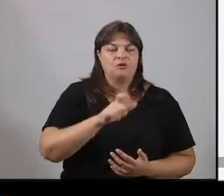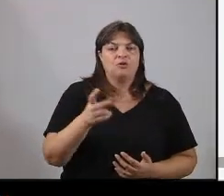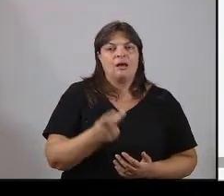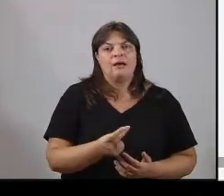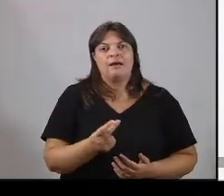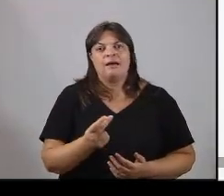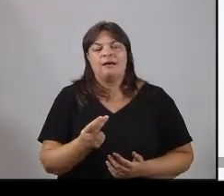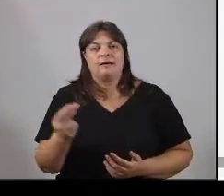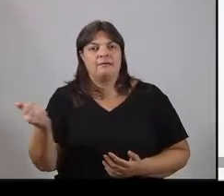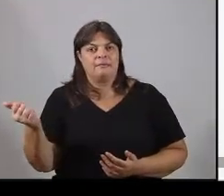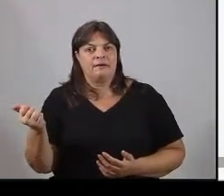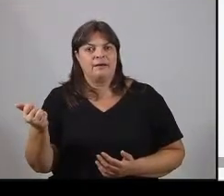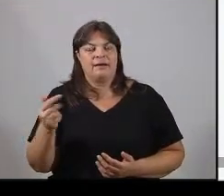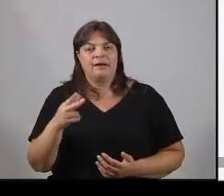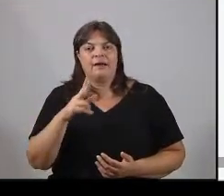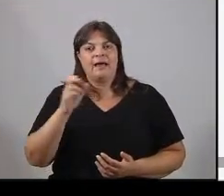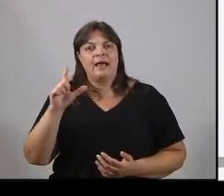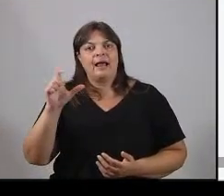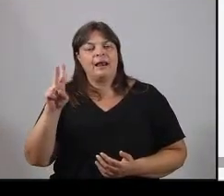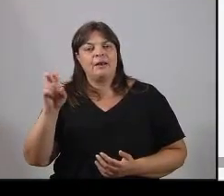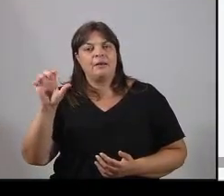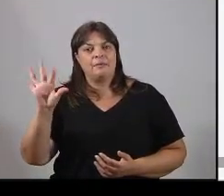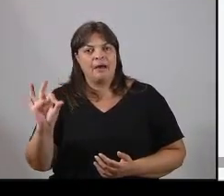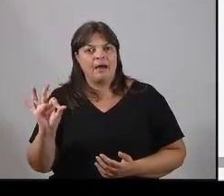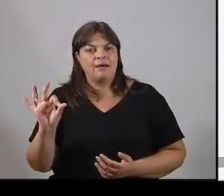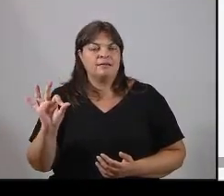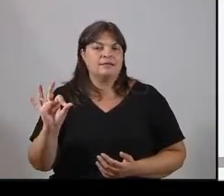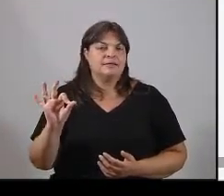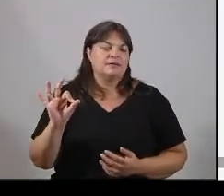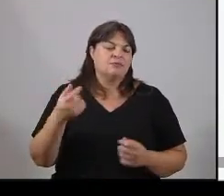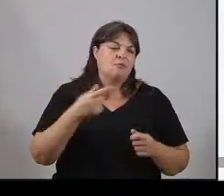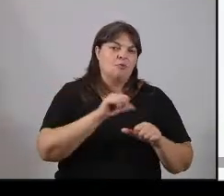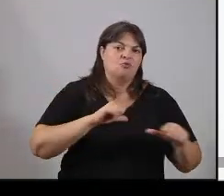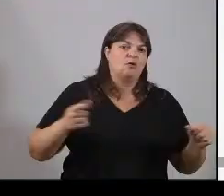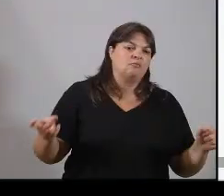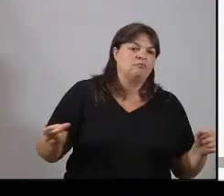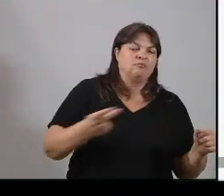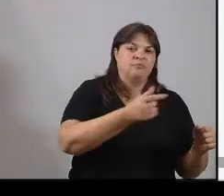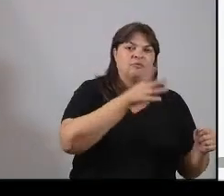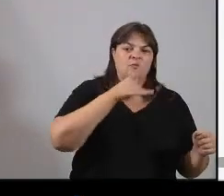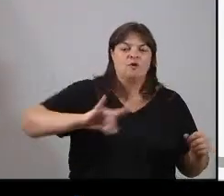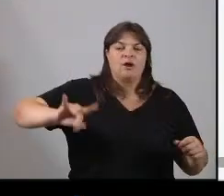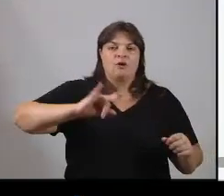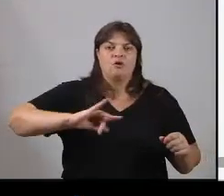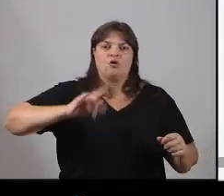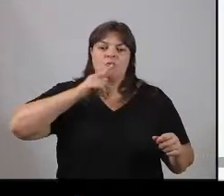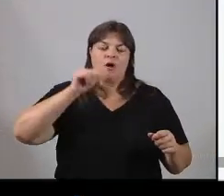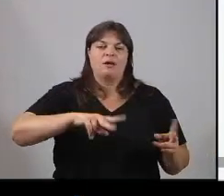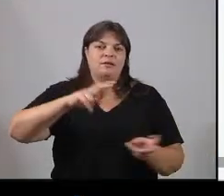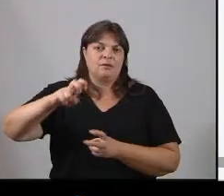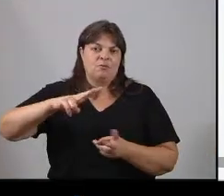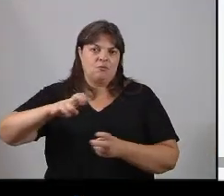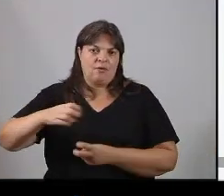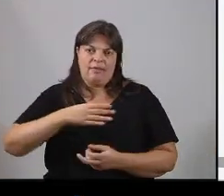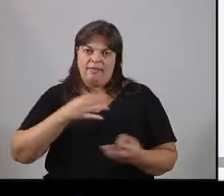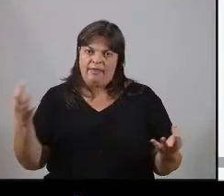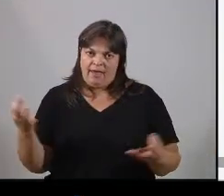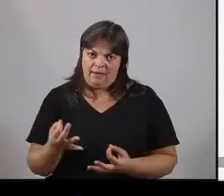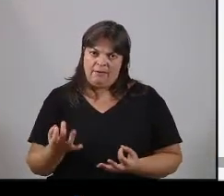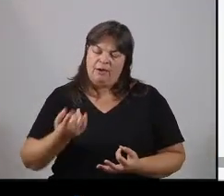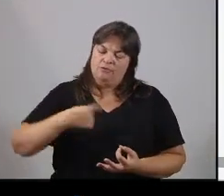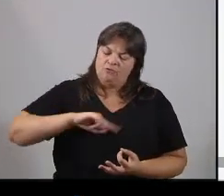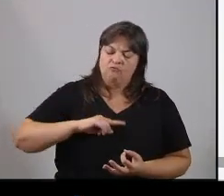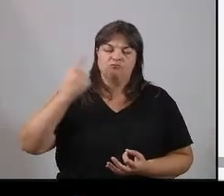a Elba para eludir el pago de impuestos en nuestra región cuando deberían estar tributando aquí. Como nosotros estamos